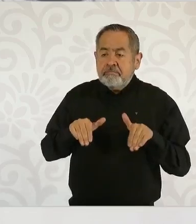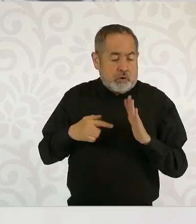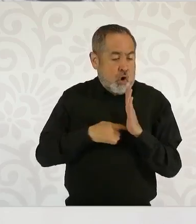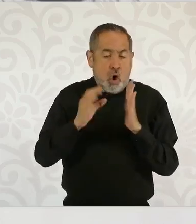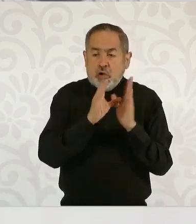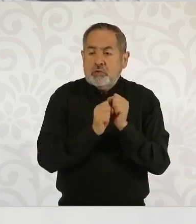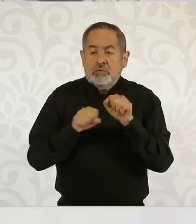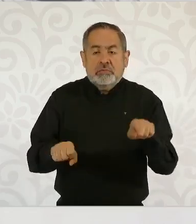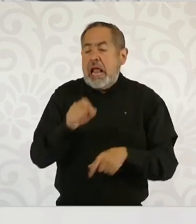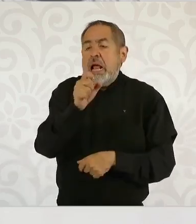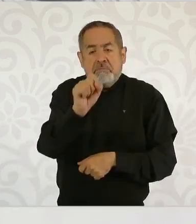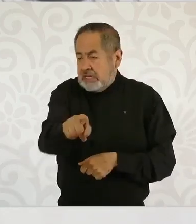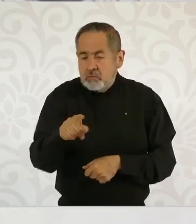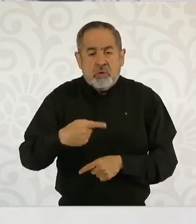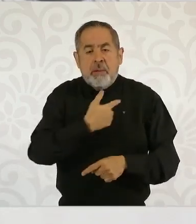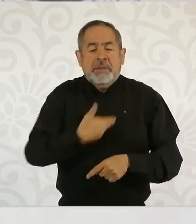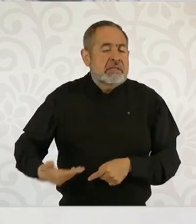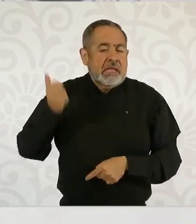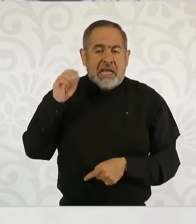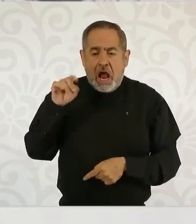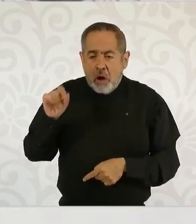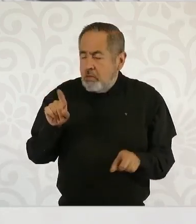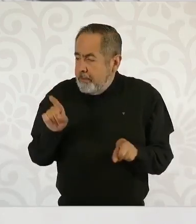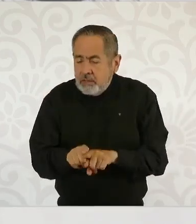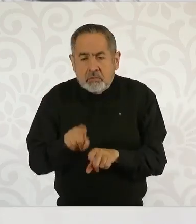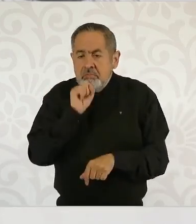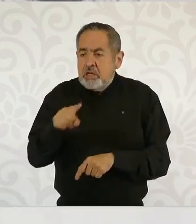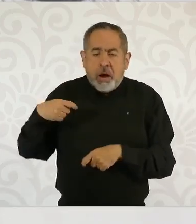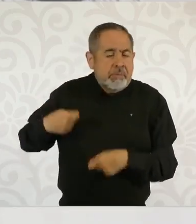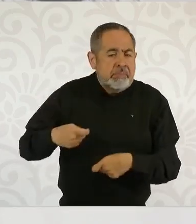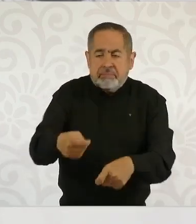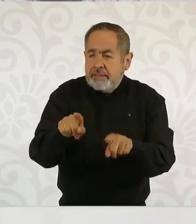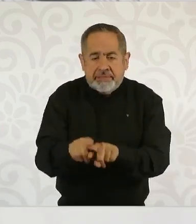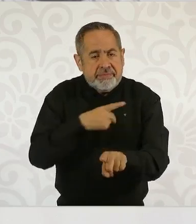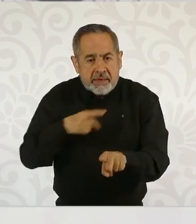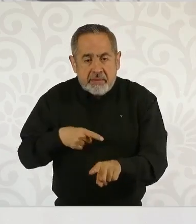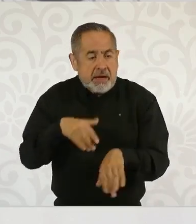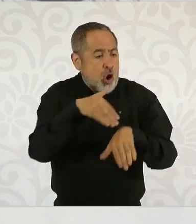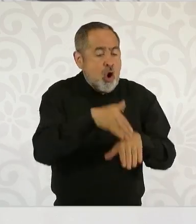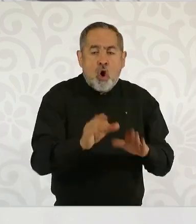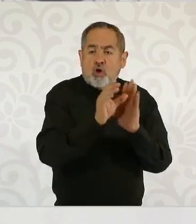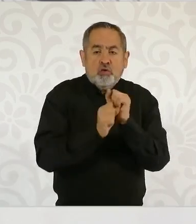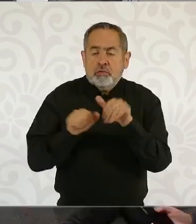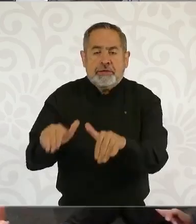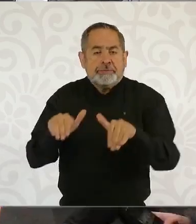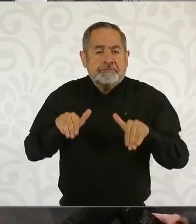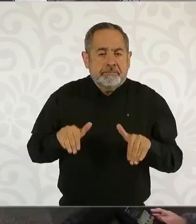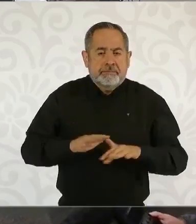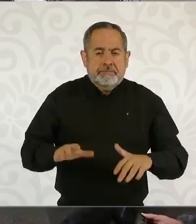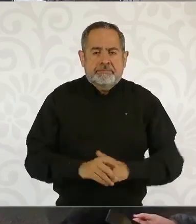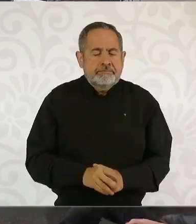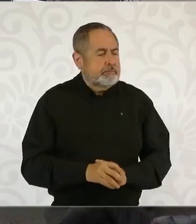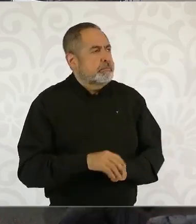Constitución. Así lo hizo también el presidente López Obrador y así tiene que ser, en el marco de la Constitución.